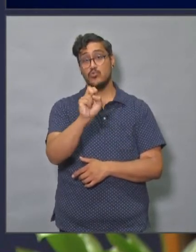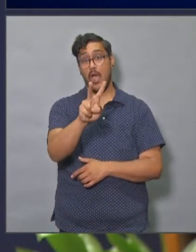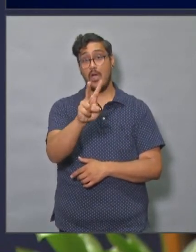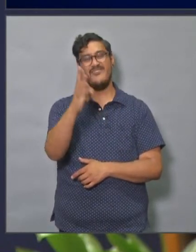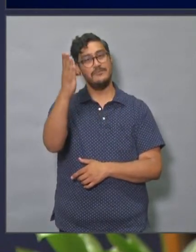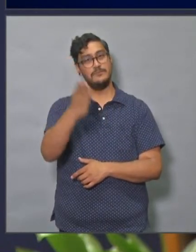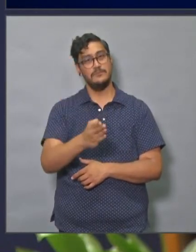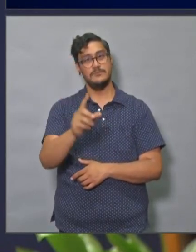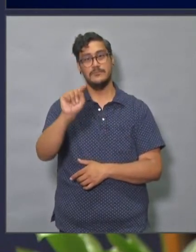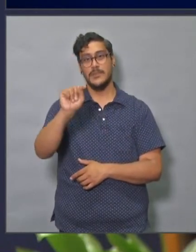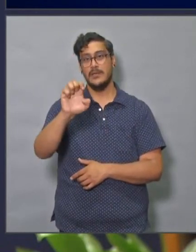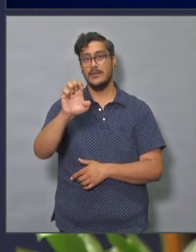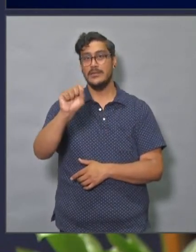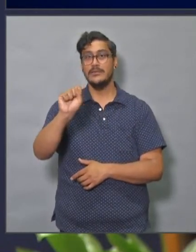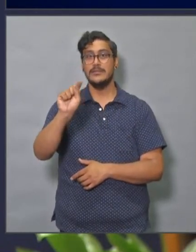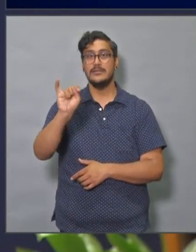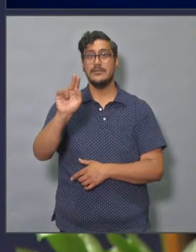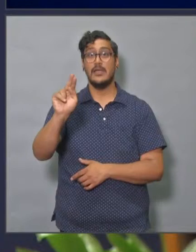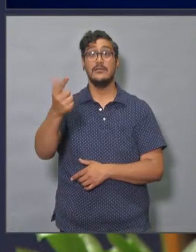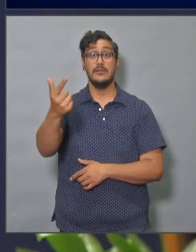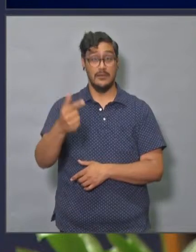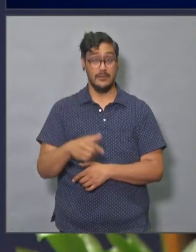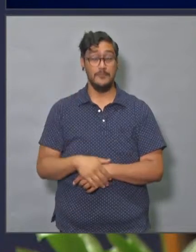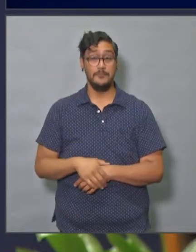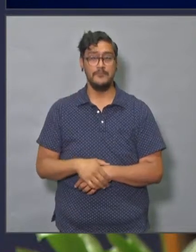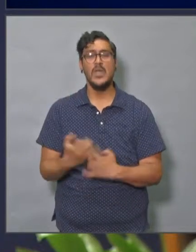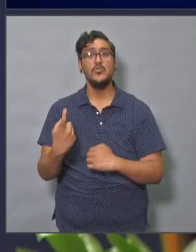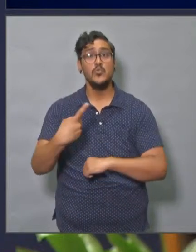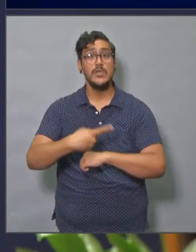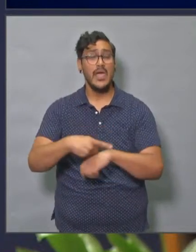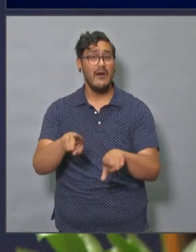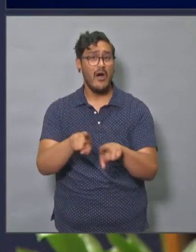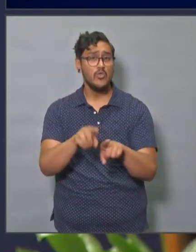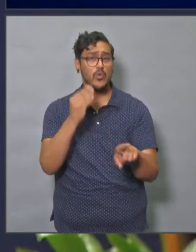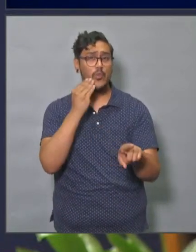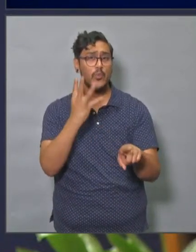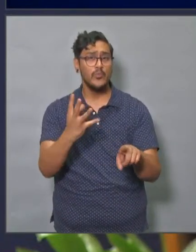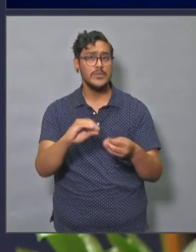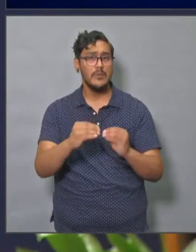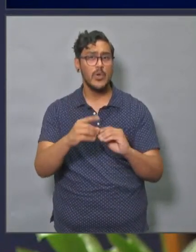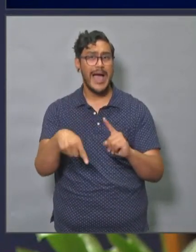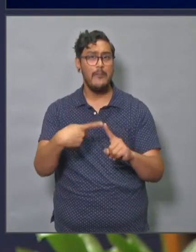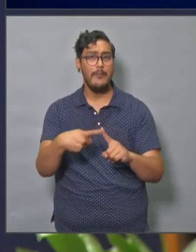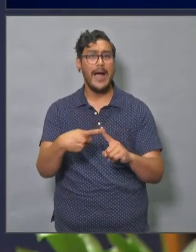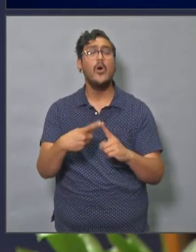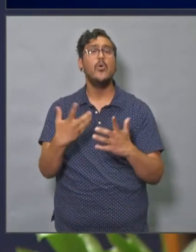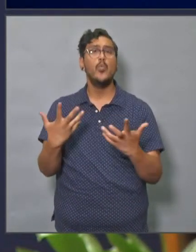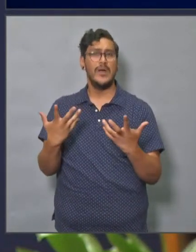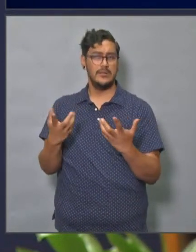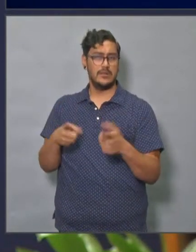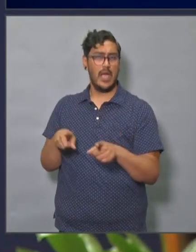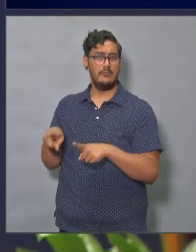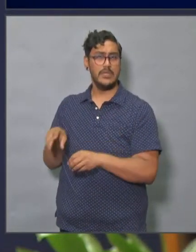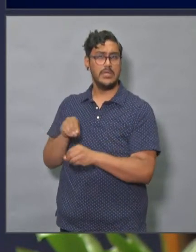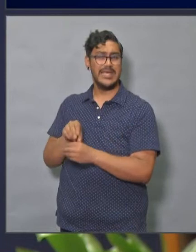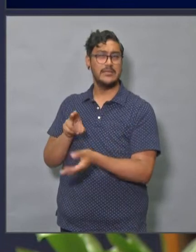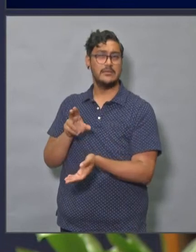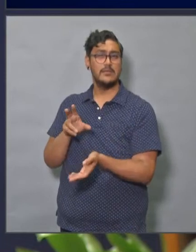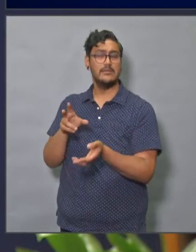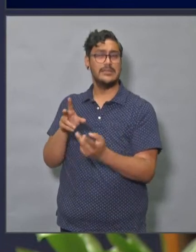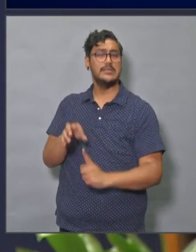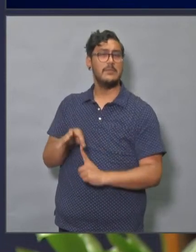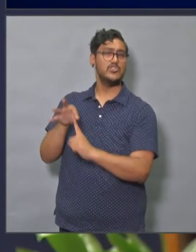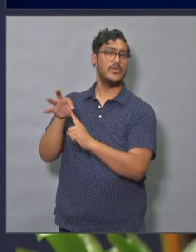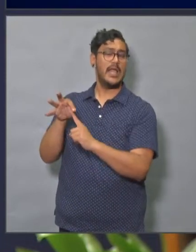covid19.lacounty.gov/testing. Hoy también tenemos una actualización sobre el trabajo que se realiza en los centros de enfermería